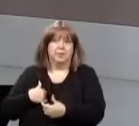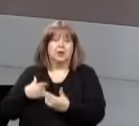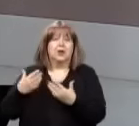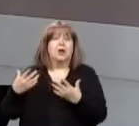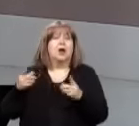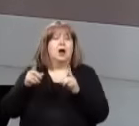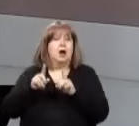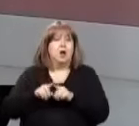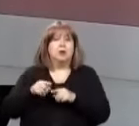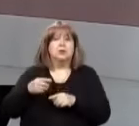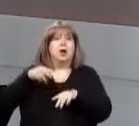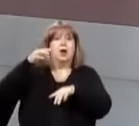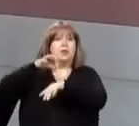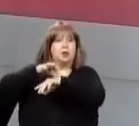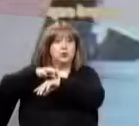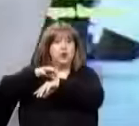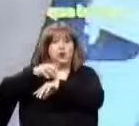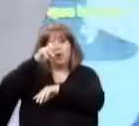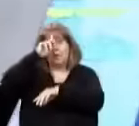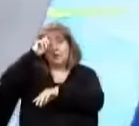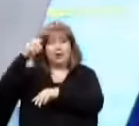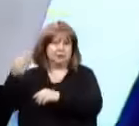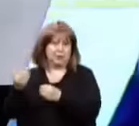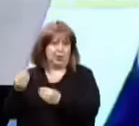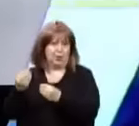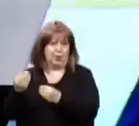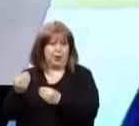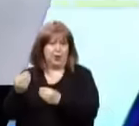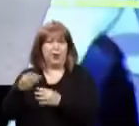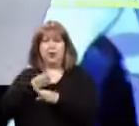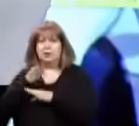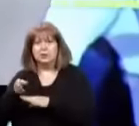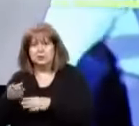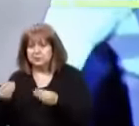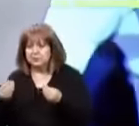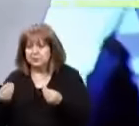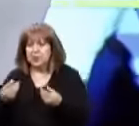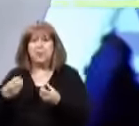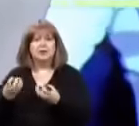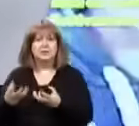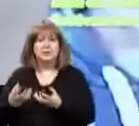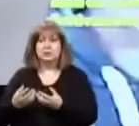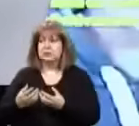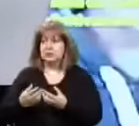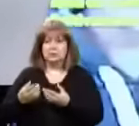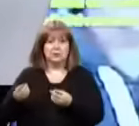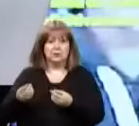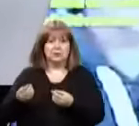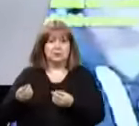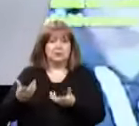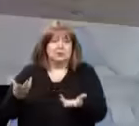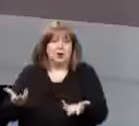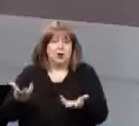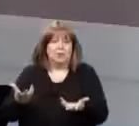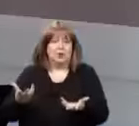pobre pequeño de 5. Yo me pregunto qué pensarán esos profesionales de la salud que lo atendieron. Digo, porque yo me sentiría culpable. Yo no